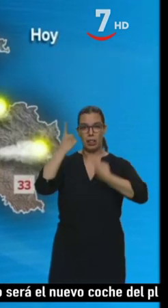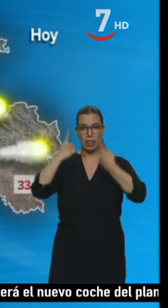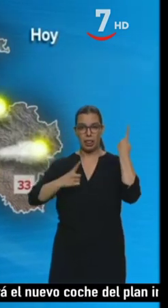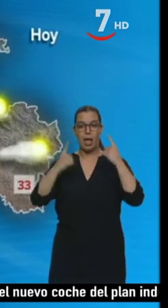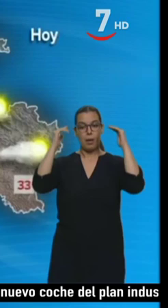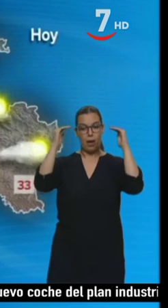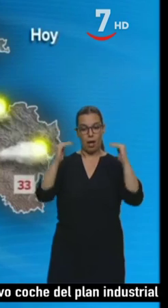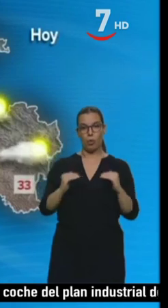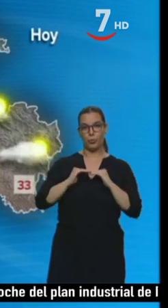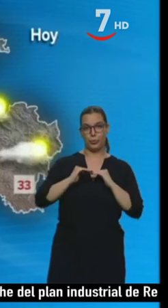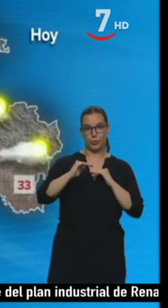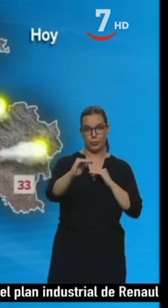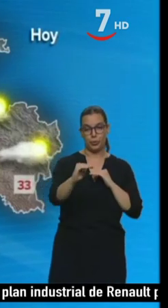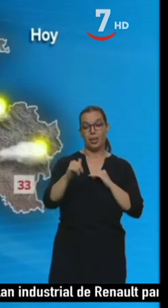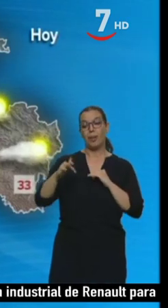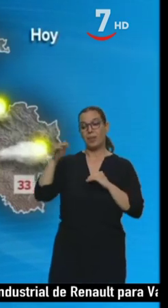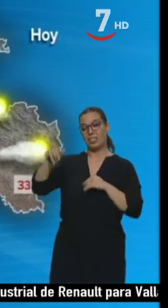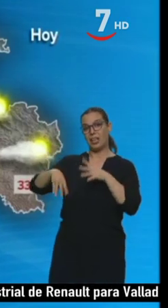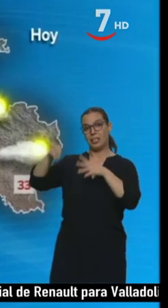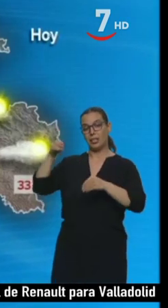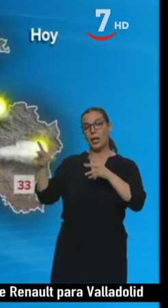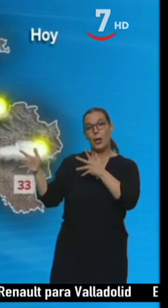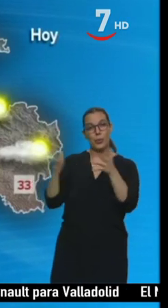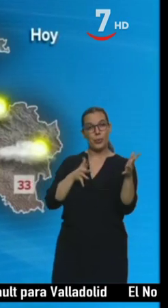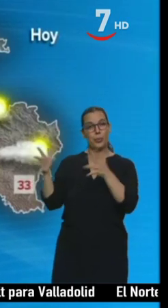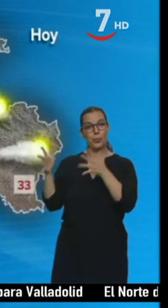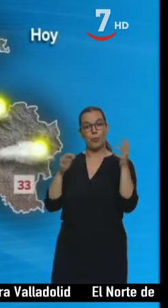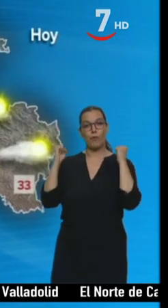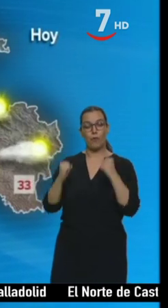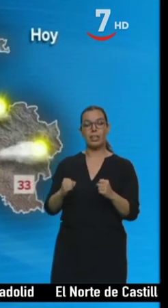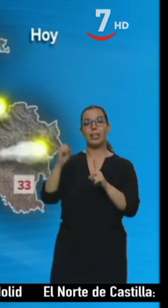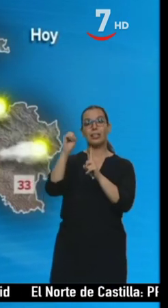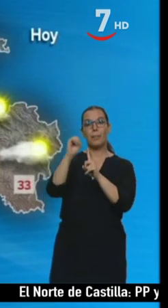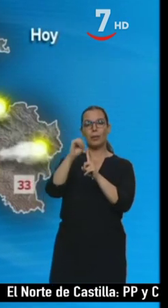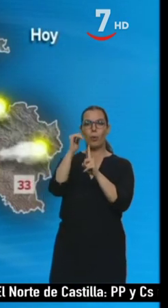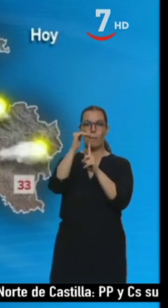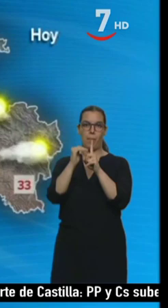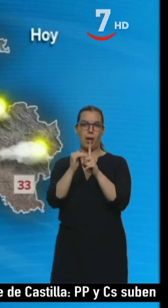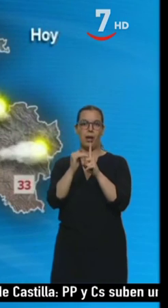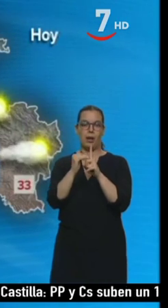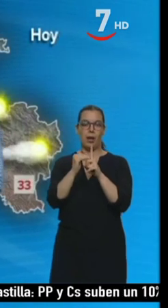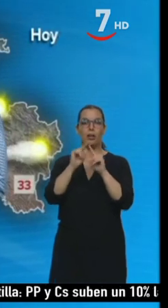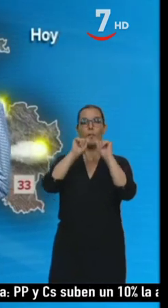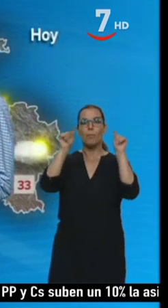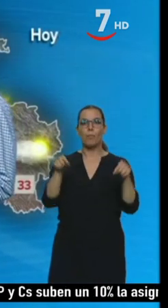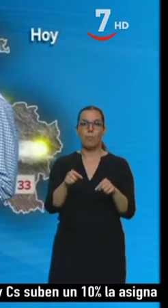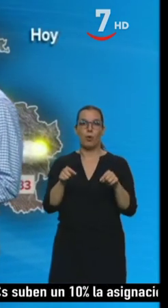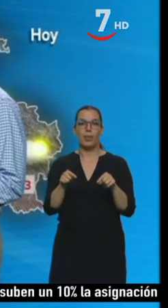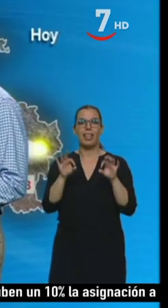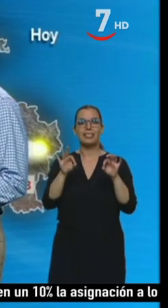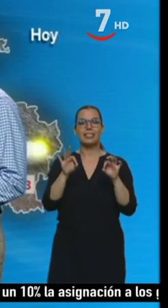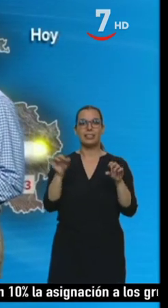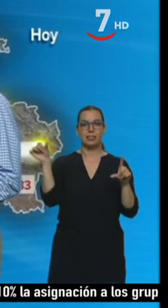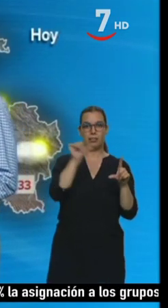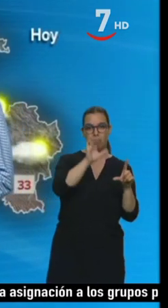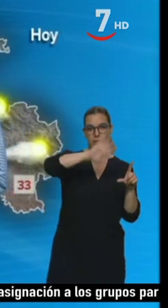sur. Allí además en zonas de montaña va a soplar con intensidad el viento del sur y las temperaturas van a bajar en las provincias más occidentales, con valores